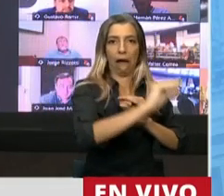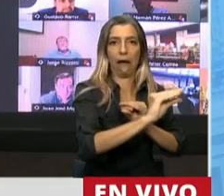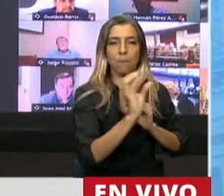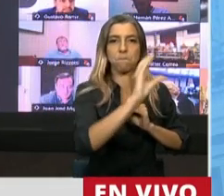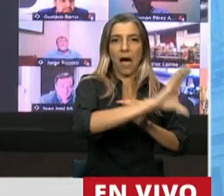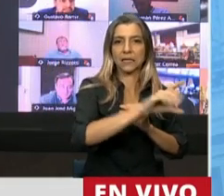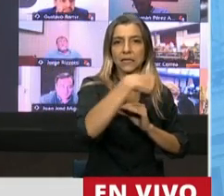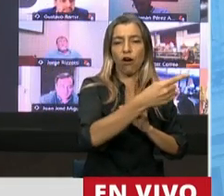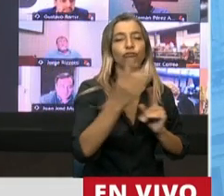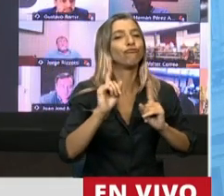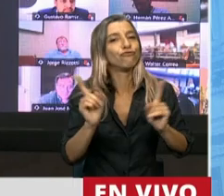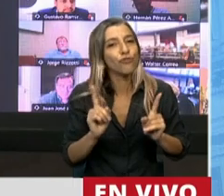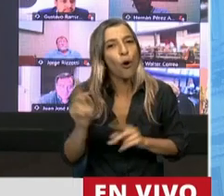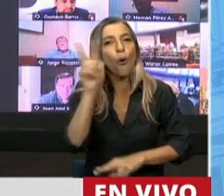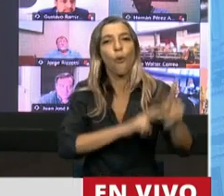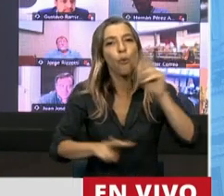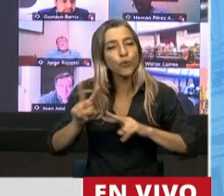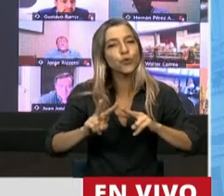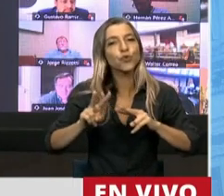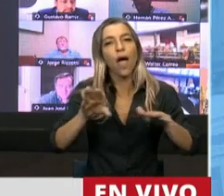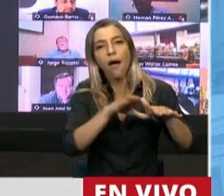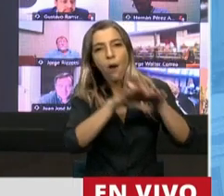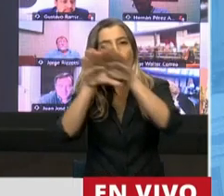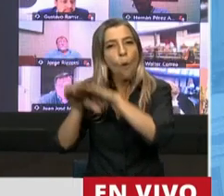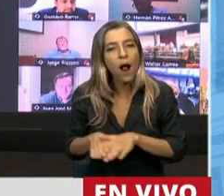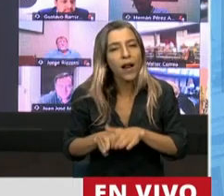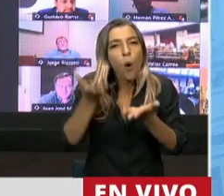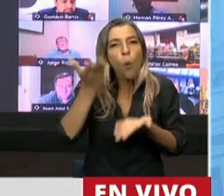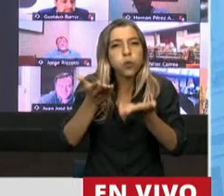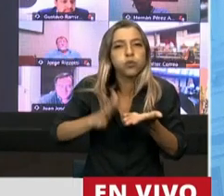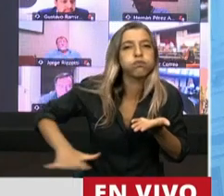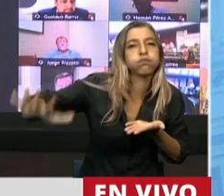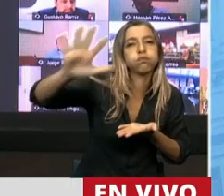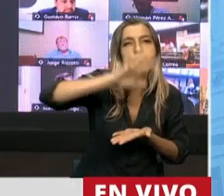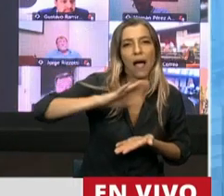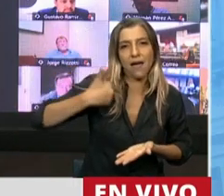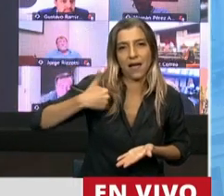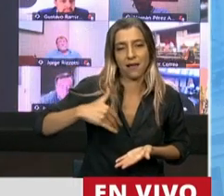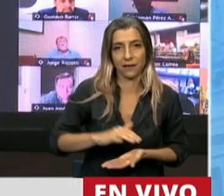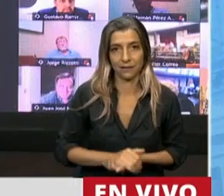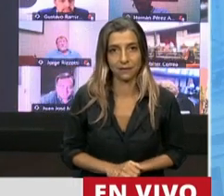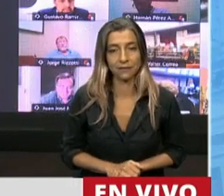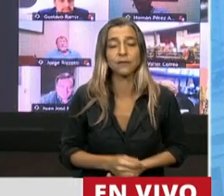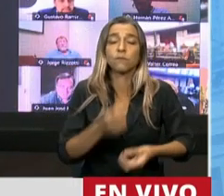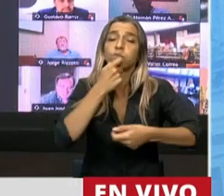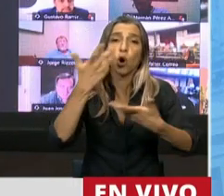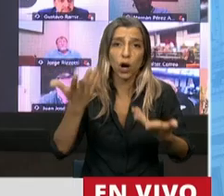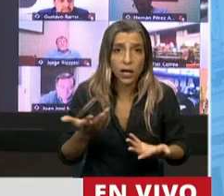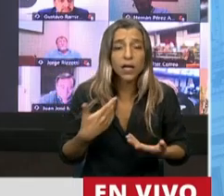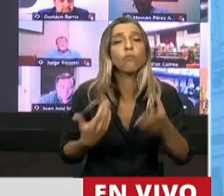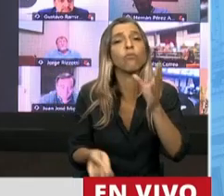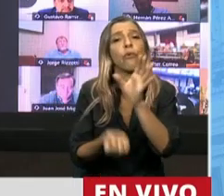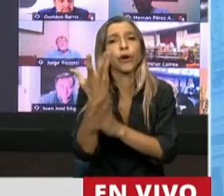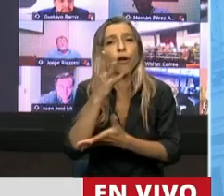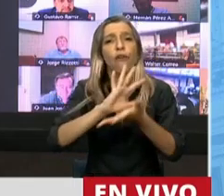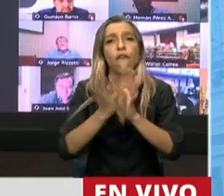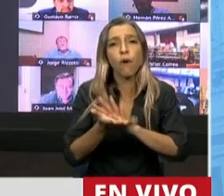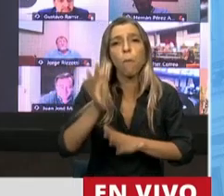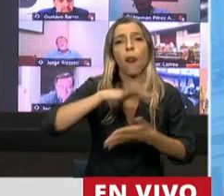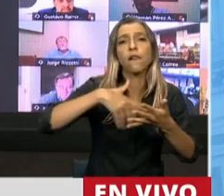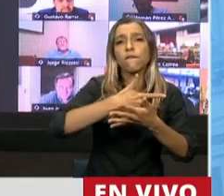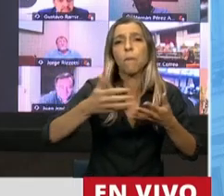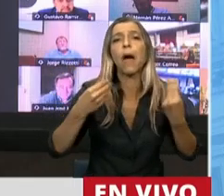todo el territorio nacional. O, por ejemplo, generar un régimen de producción que piense en el desarrollo de